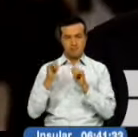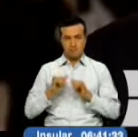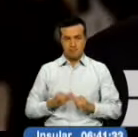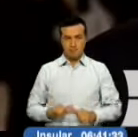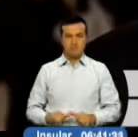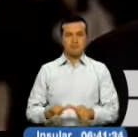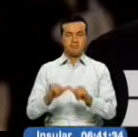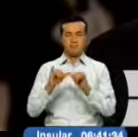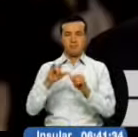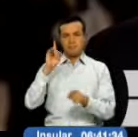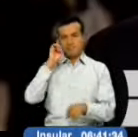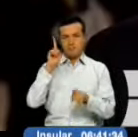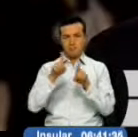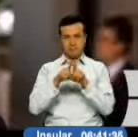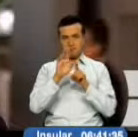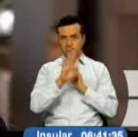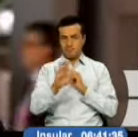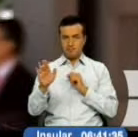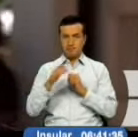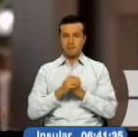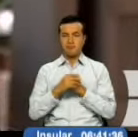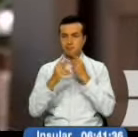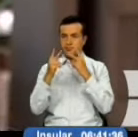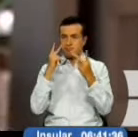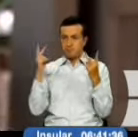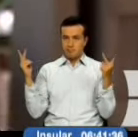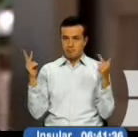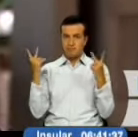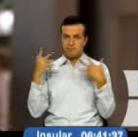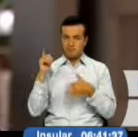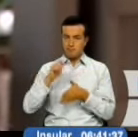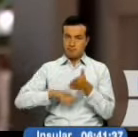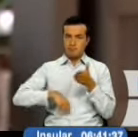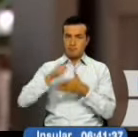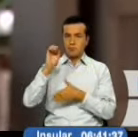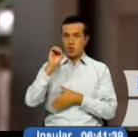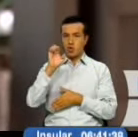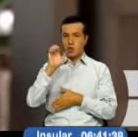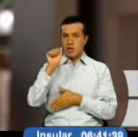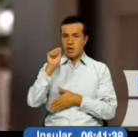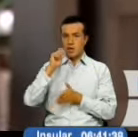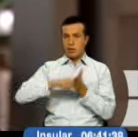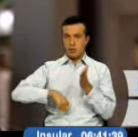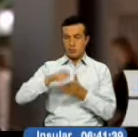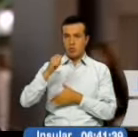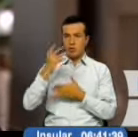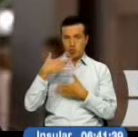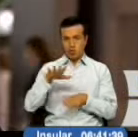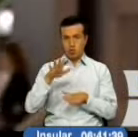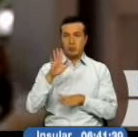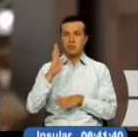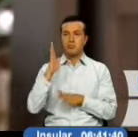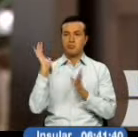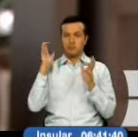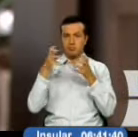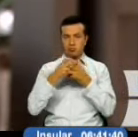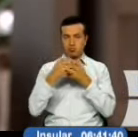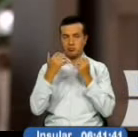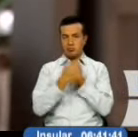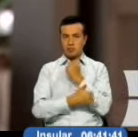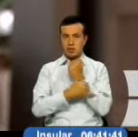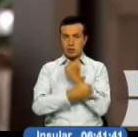a través del consenso con todas las partes. Evidentemente, al acreditarle la Organización de Estados Americanos, que es la OEA y que congrega a los